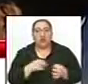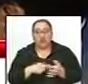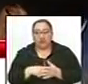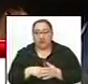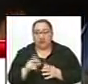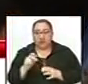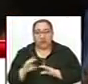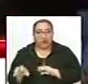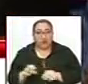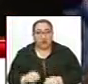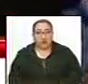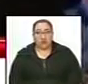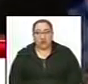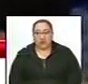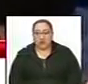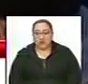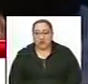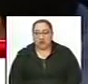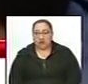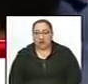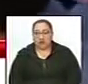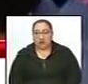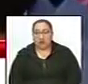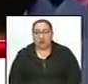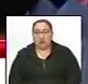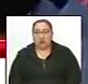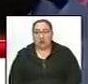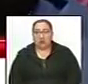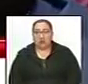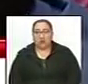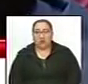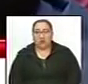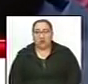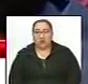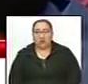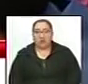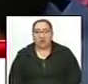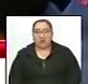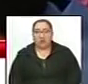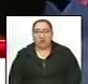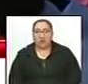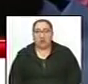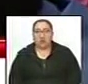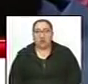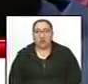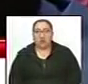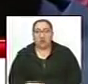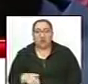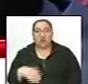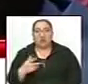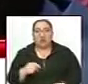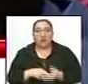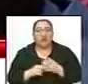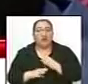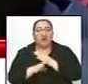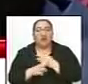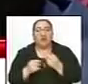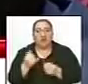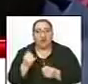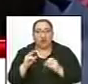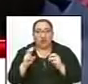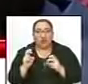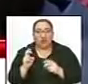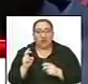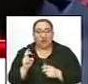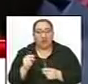no hacerlo porque no lo prohíbe la ley. Y lo cierto es que esto no se puede restringir, porque además hay un